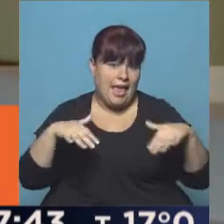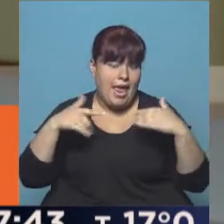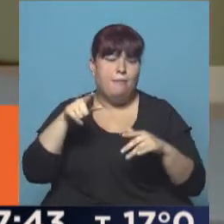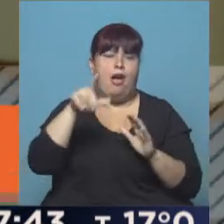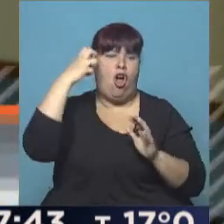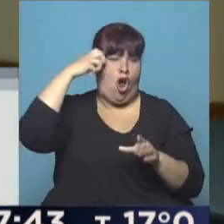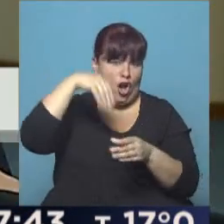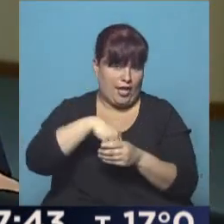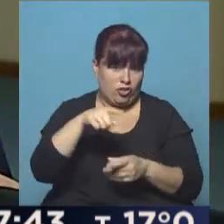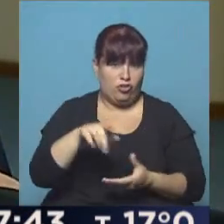congreso nacional